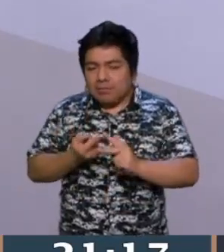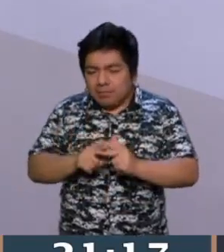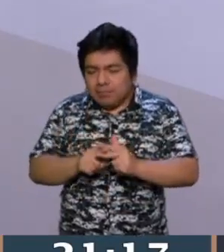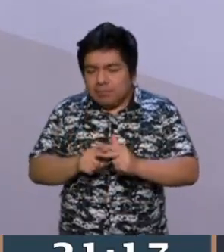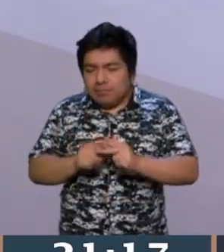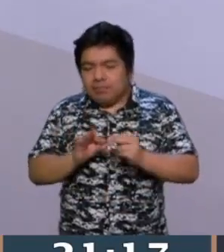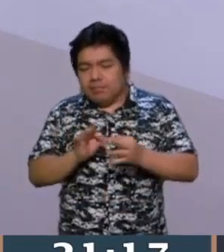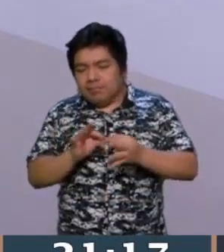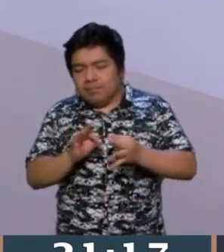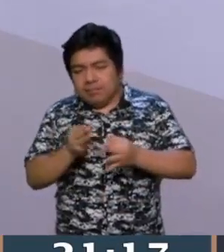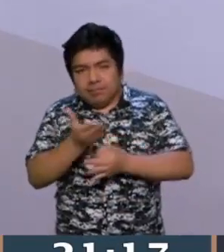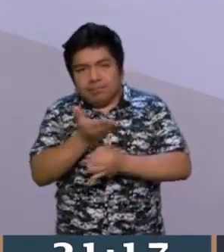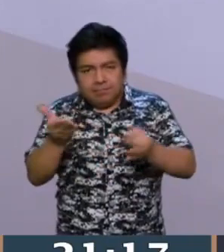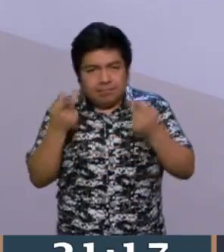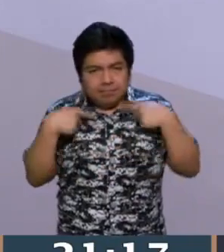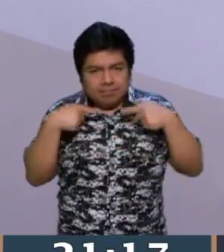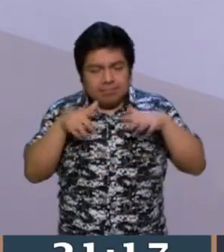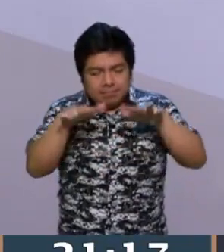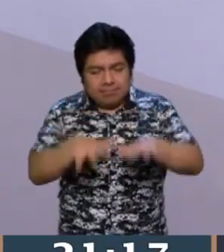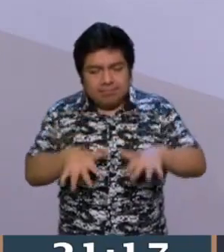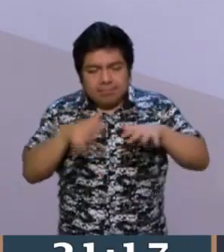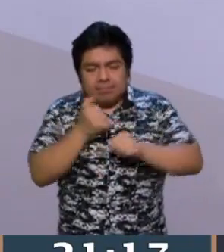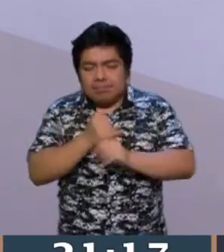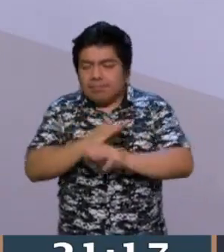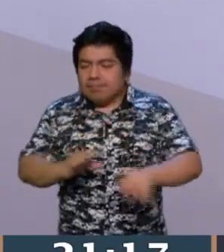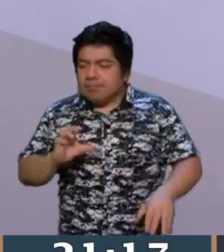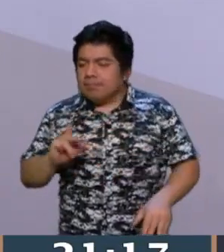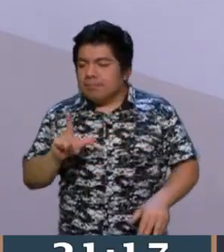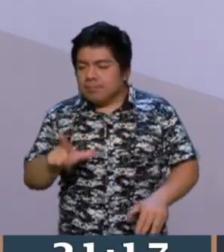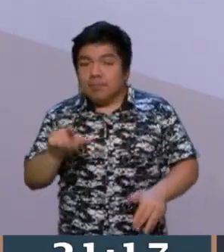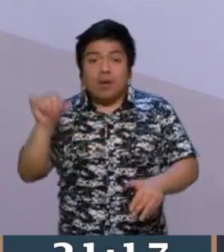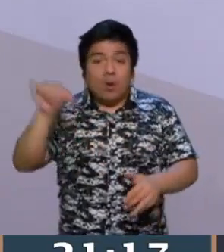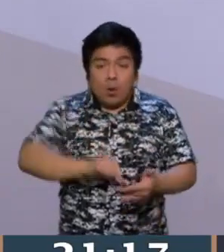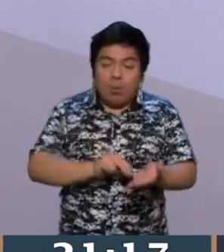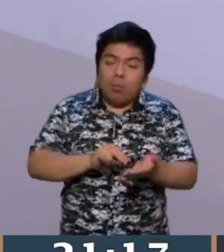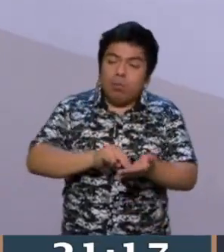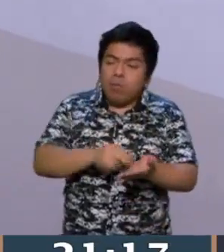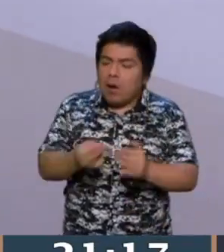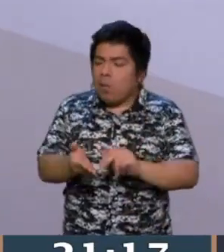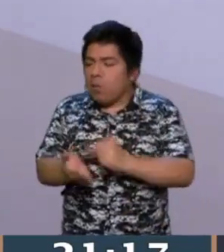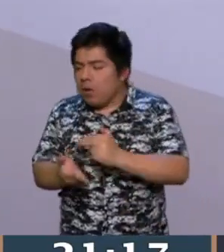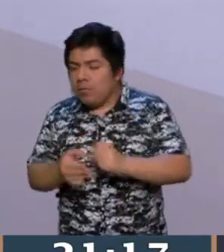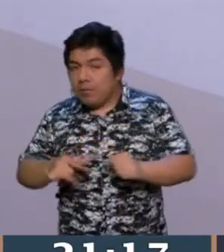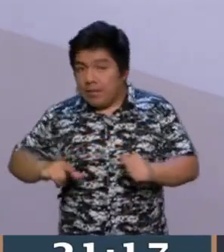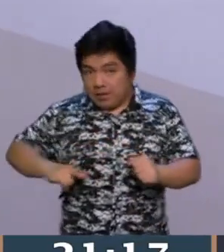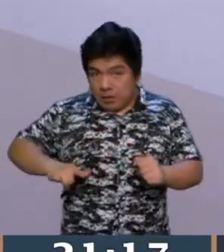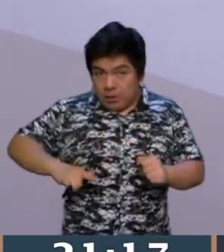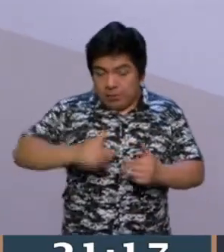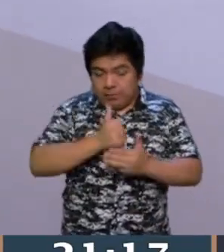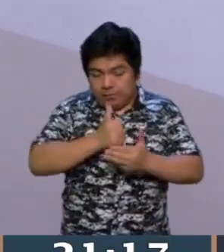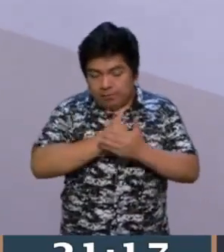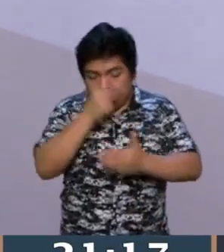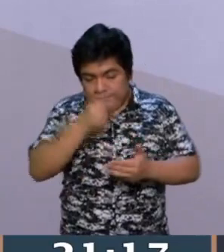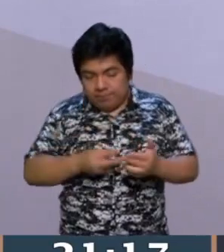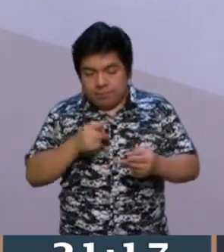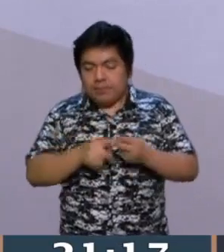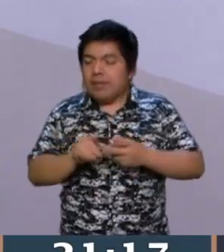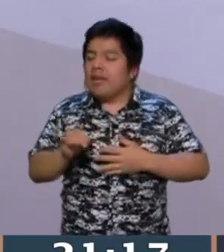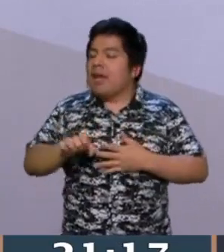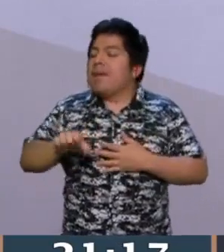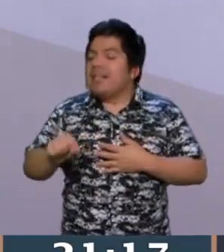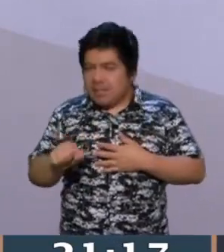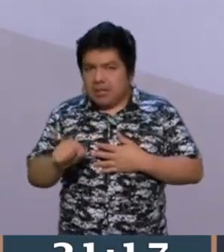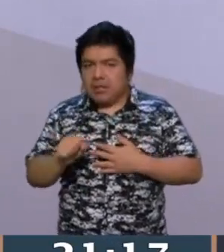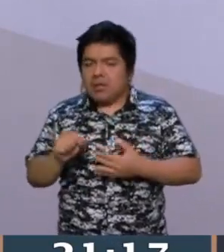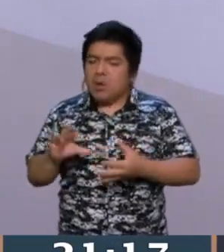informativo le dijimos a la audiencia de Informe Capital que hoy se firmó un convenio entre el Gobierno de la Ciudad y el Instituto Electoral de la Ciudad de